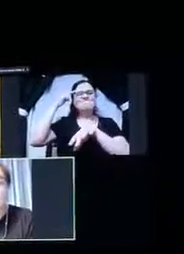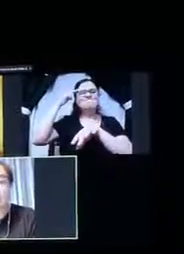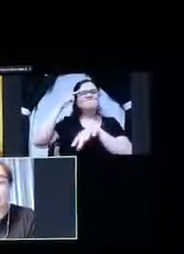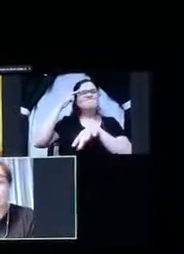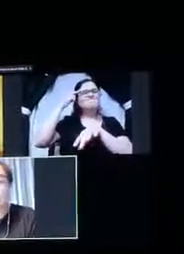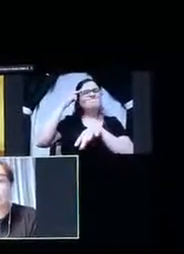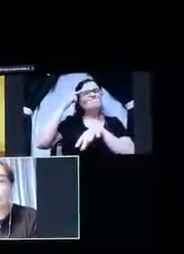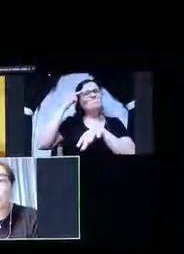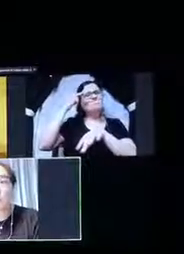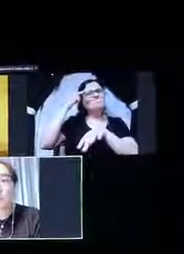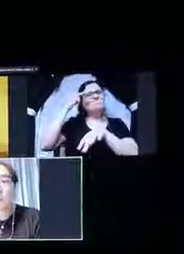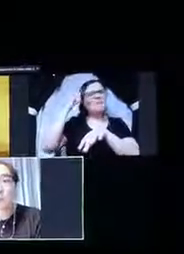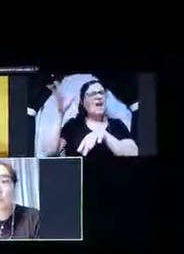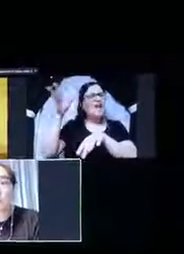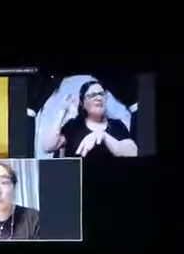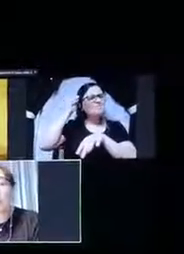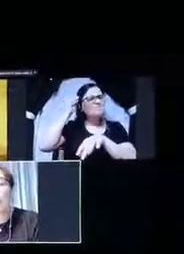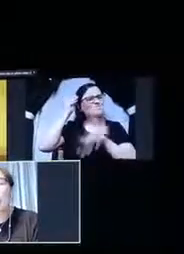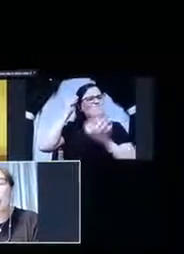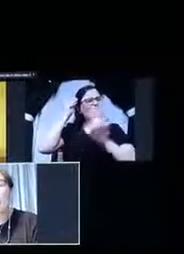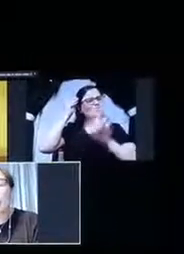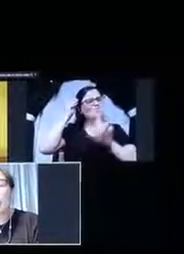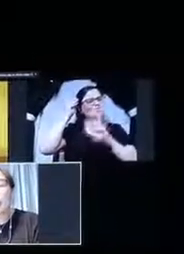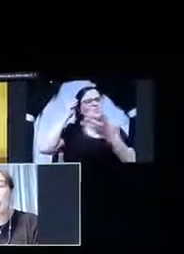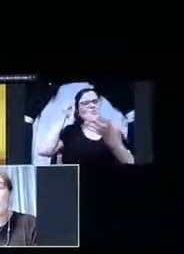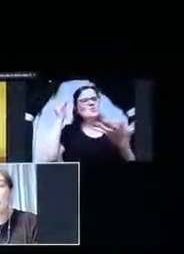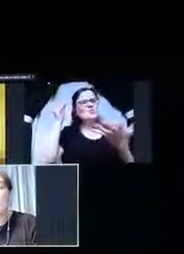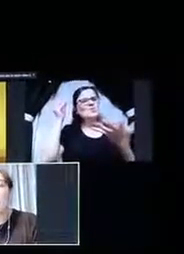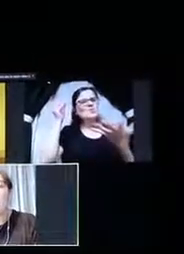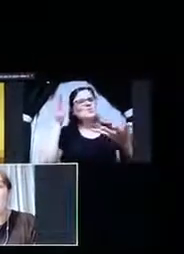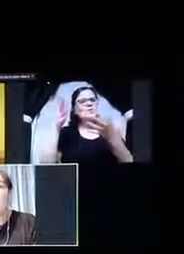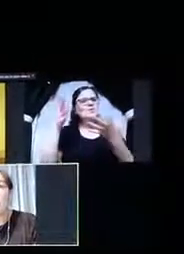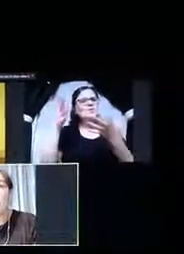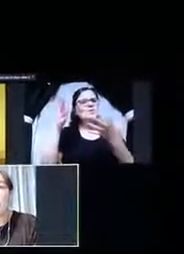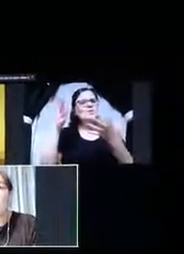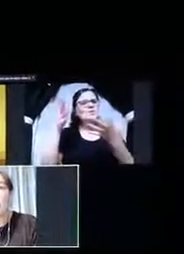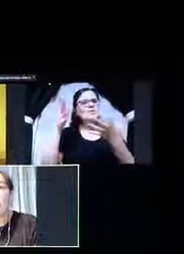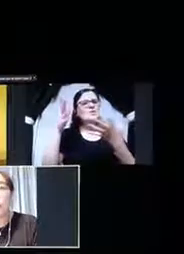el implante, si bien, bueno, tenía como mucho potencial.